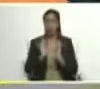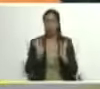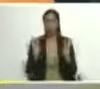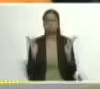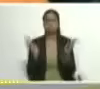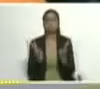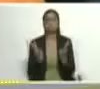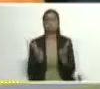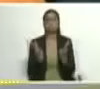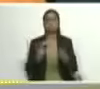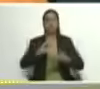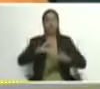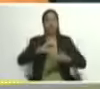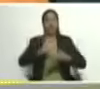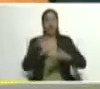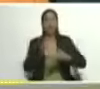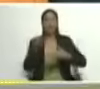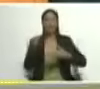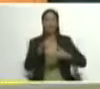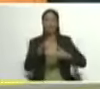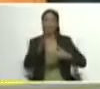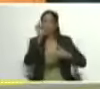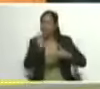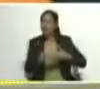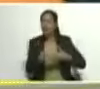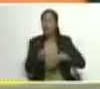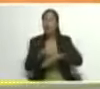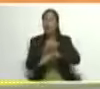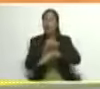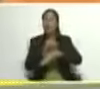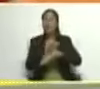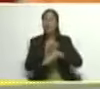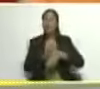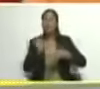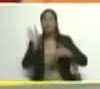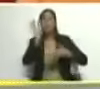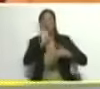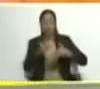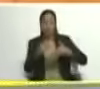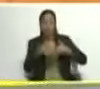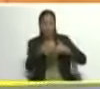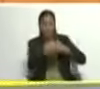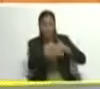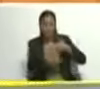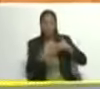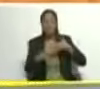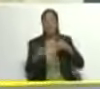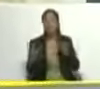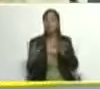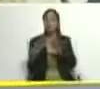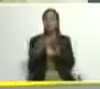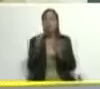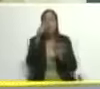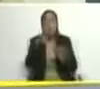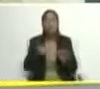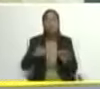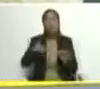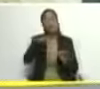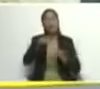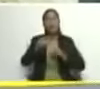El ALBA tiene que ser gobiernos, países, pero sobre todo pueblos, movimientos sociales en las